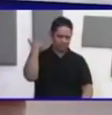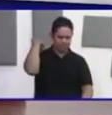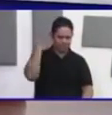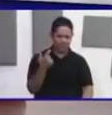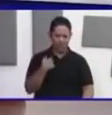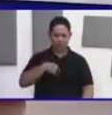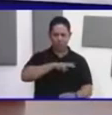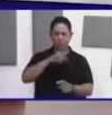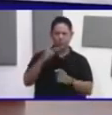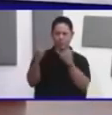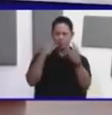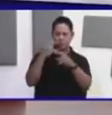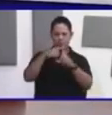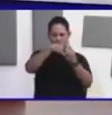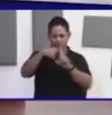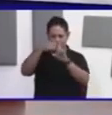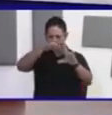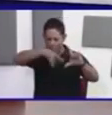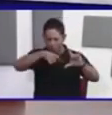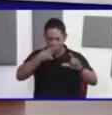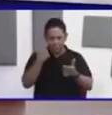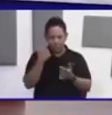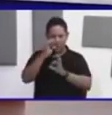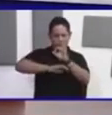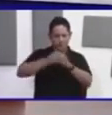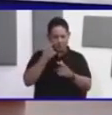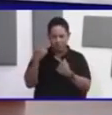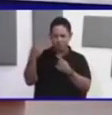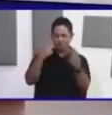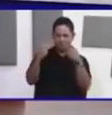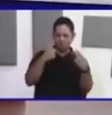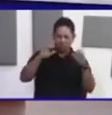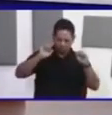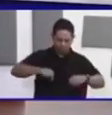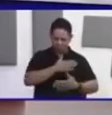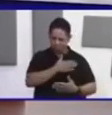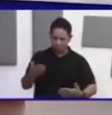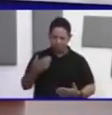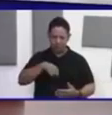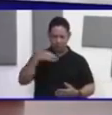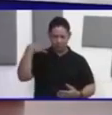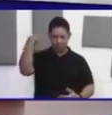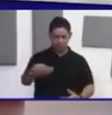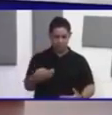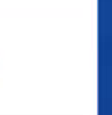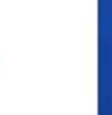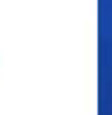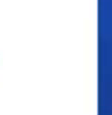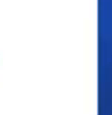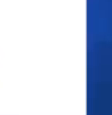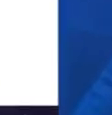ciudadano, al control de los entes de control, los cuales respetamos, pero también estamos claros de que somos personas honorables, personas con valores que queremos.